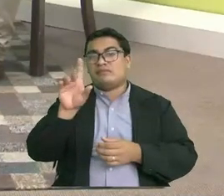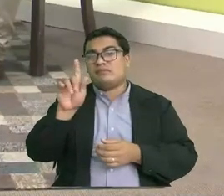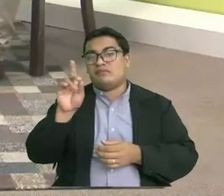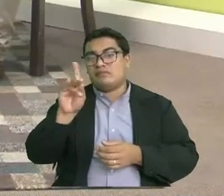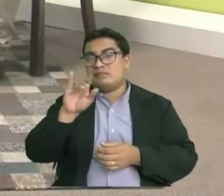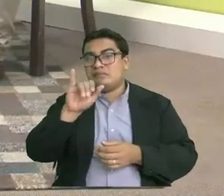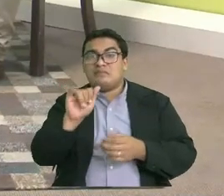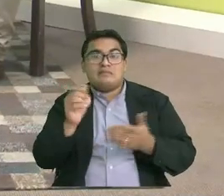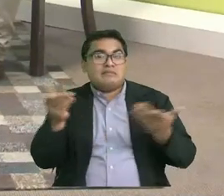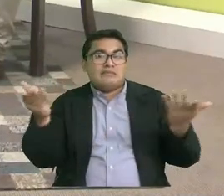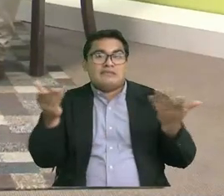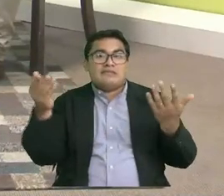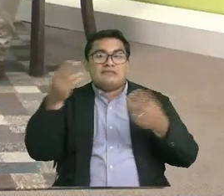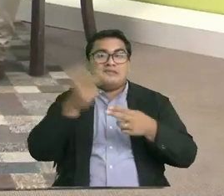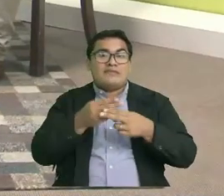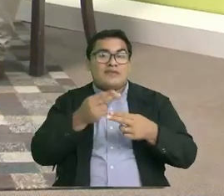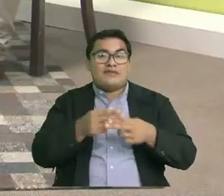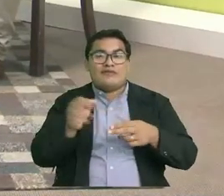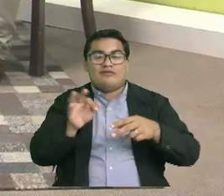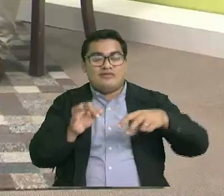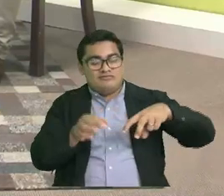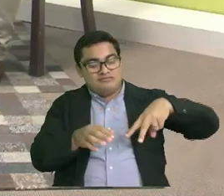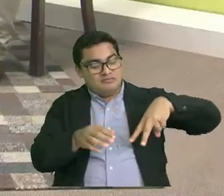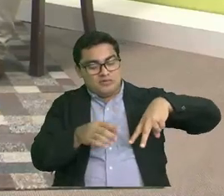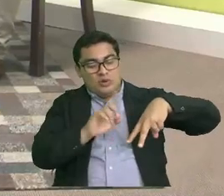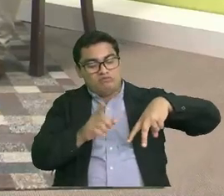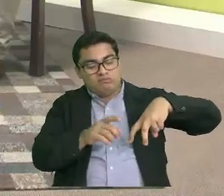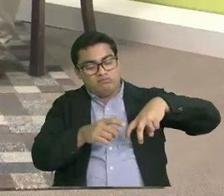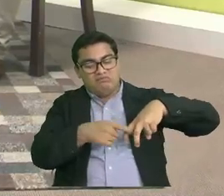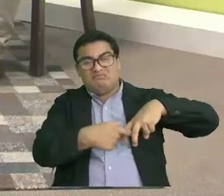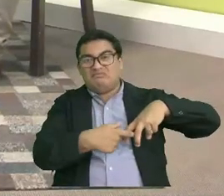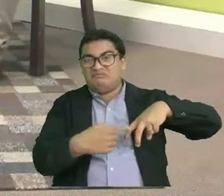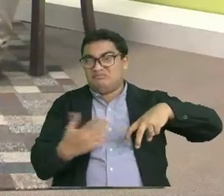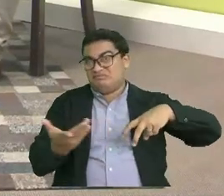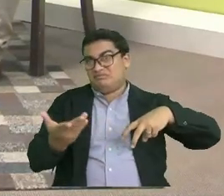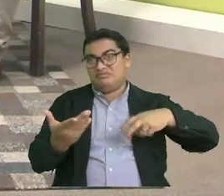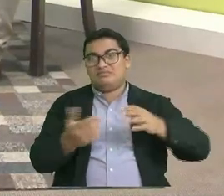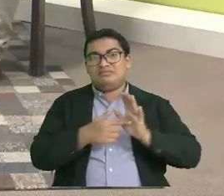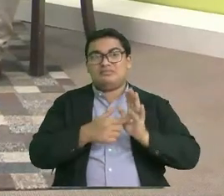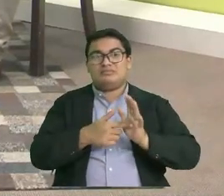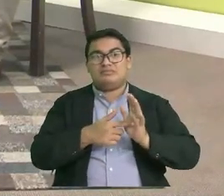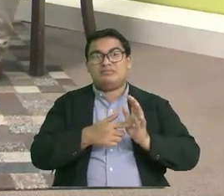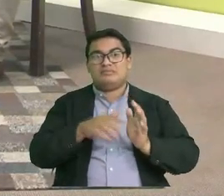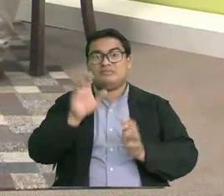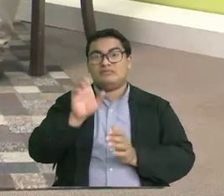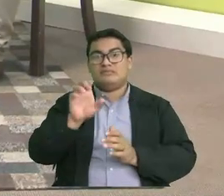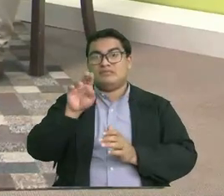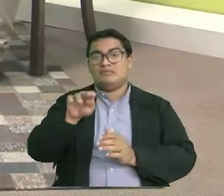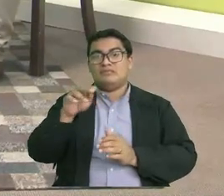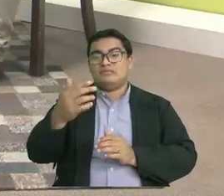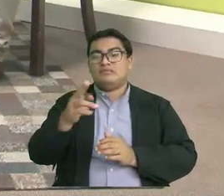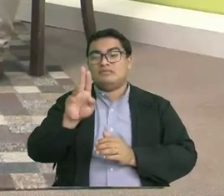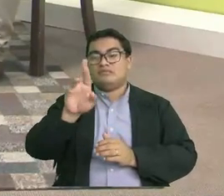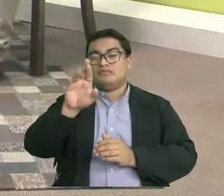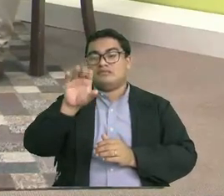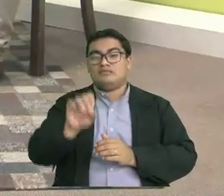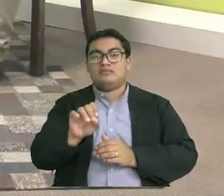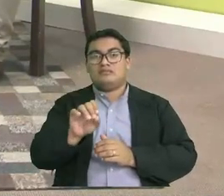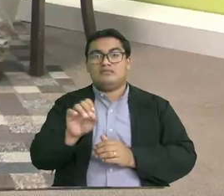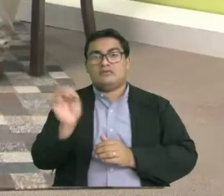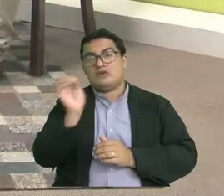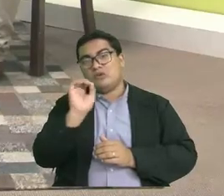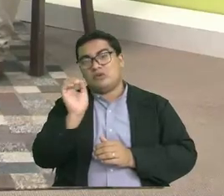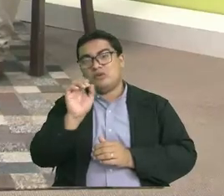a esa deformación, no sé si es deformación también. Se llama genu varum, sí, o tibia vara